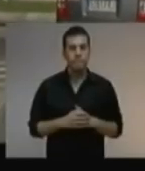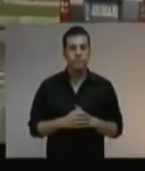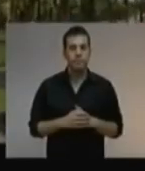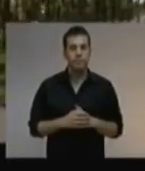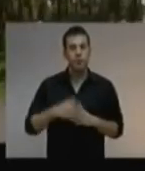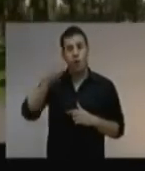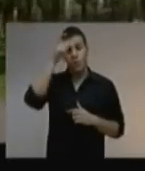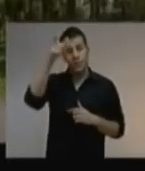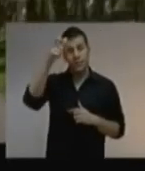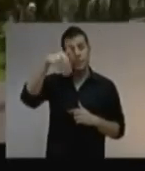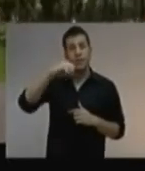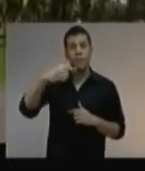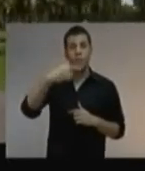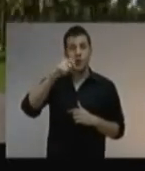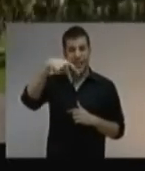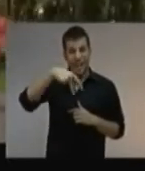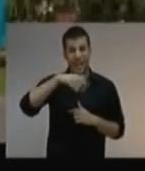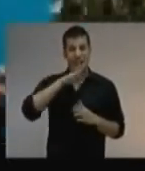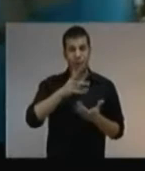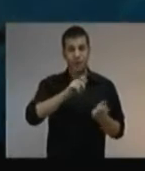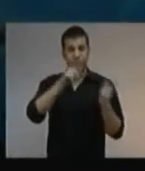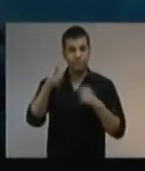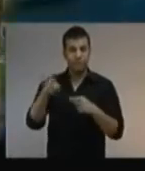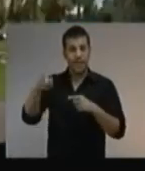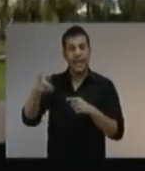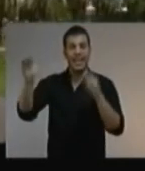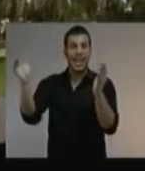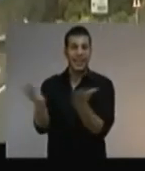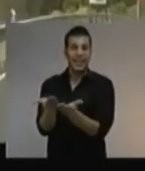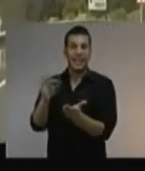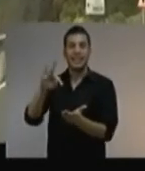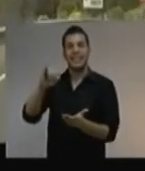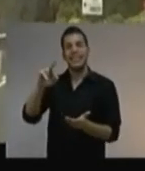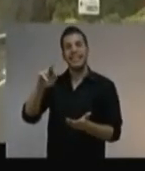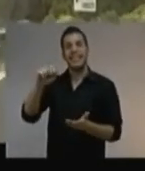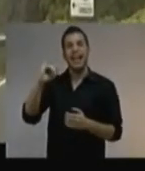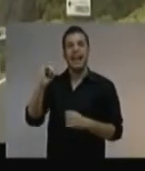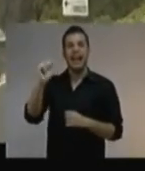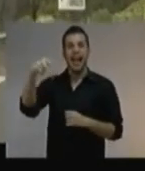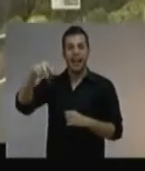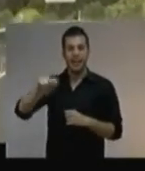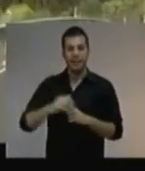Desde el municipio de Mogán nos trasladamos hasta la caldera de Tirajana.